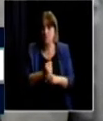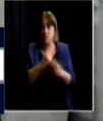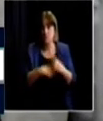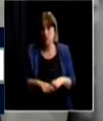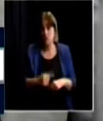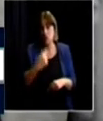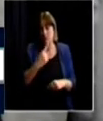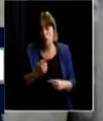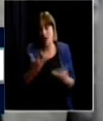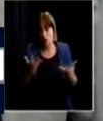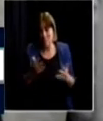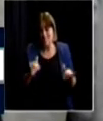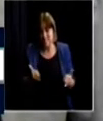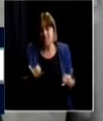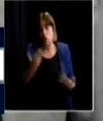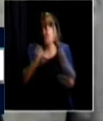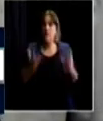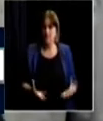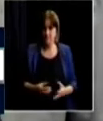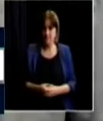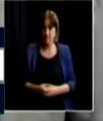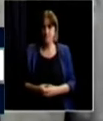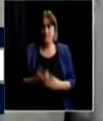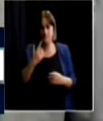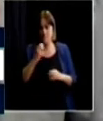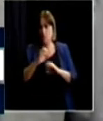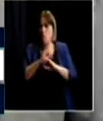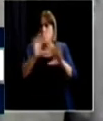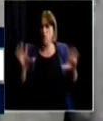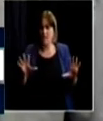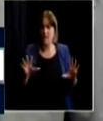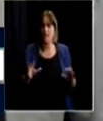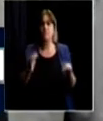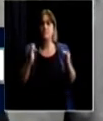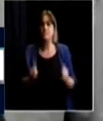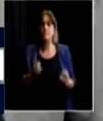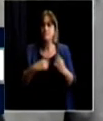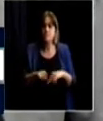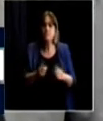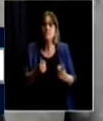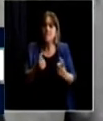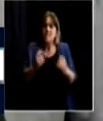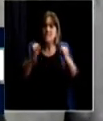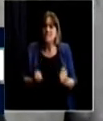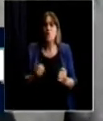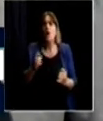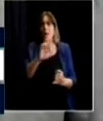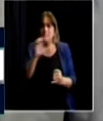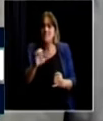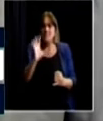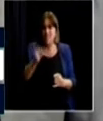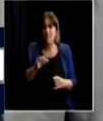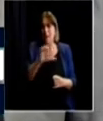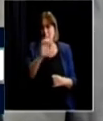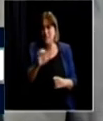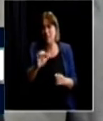lo evaluamos y la respuesta es no están claramente definidas es precisa la definición de qué empresas son está parando